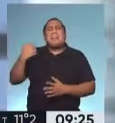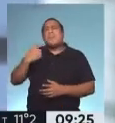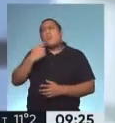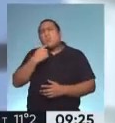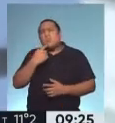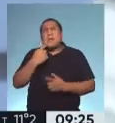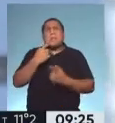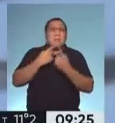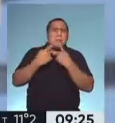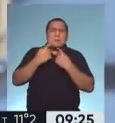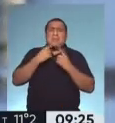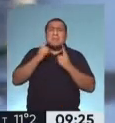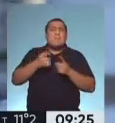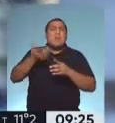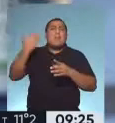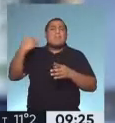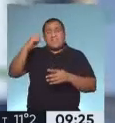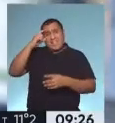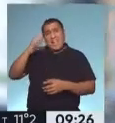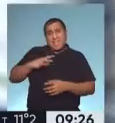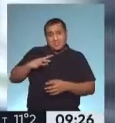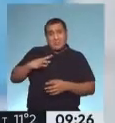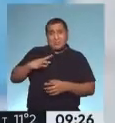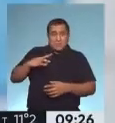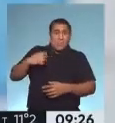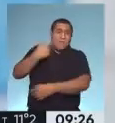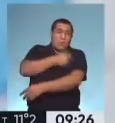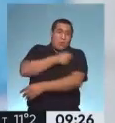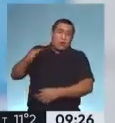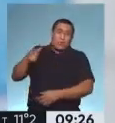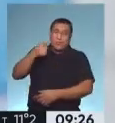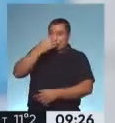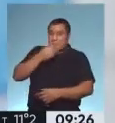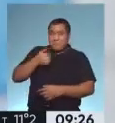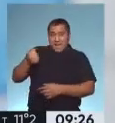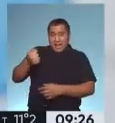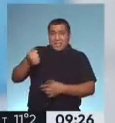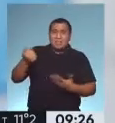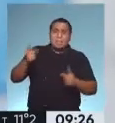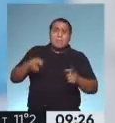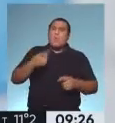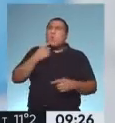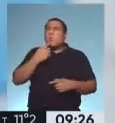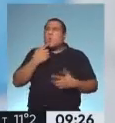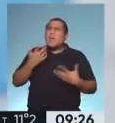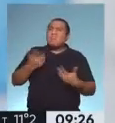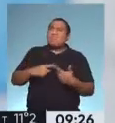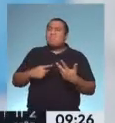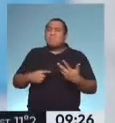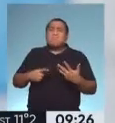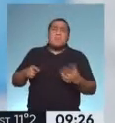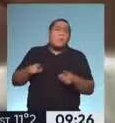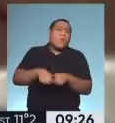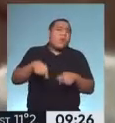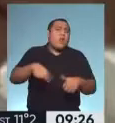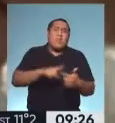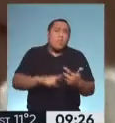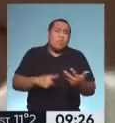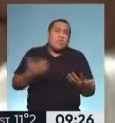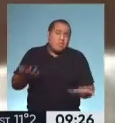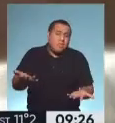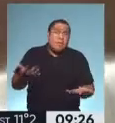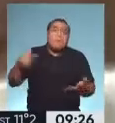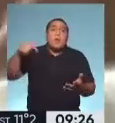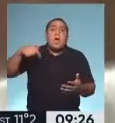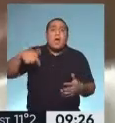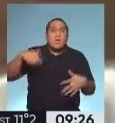hace diez años cuando se hizo la vacunación contra la gripe a tenemos nos cambiamos una gran suerte tenemos una gran